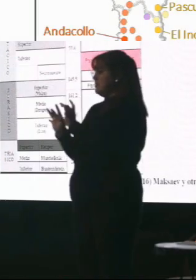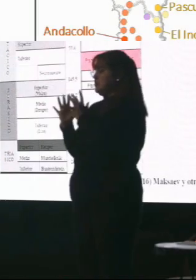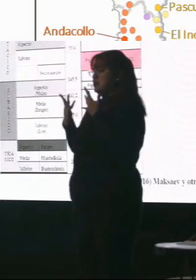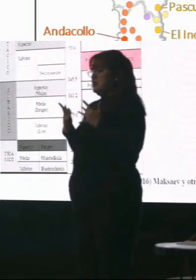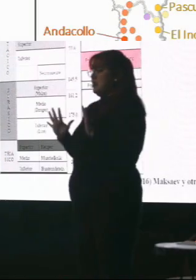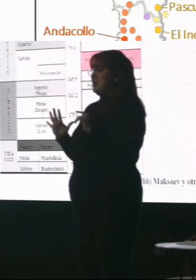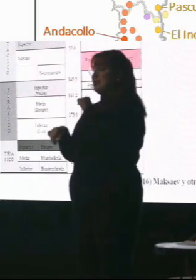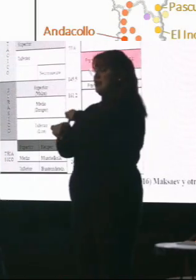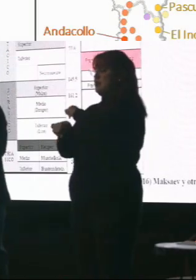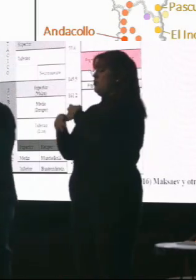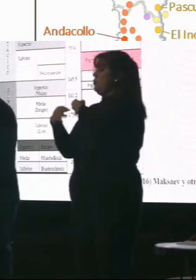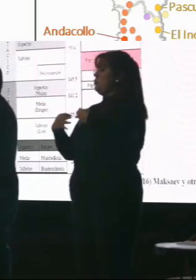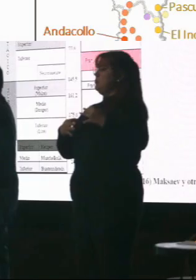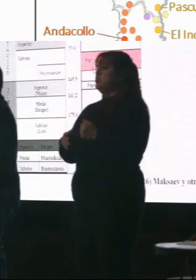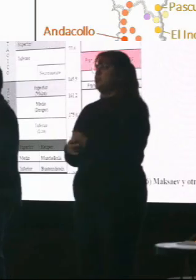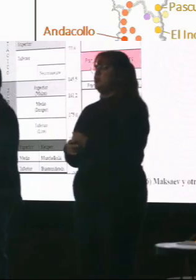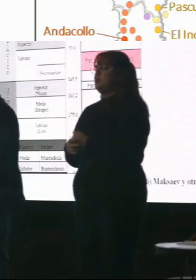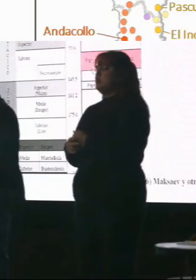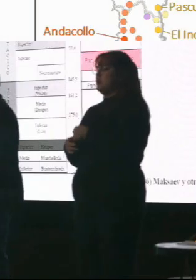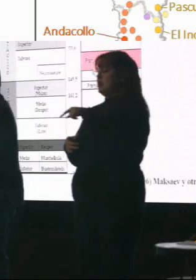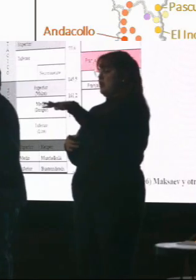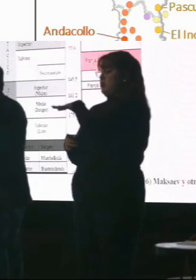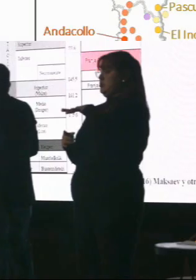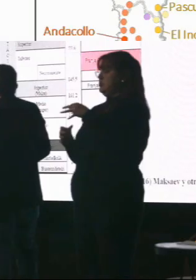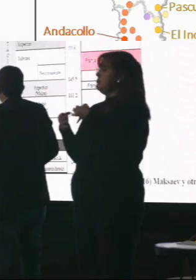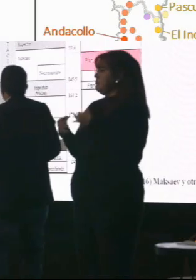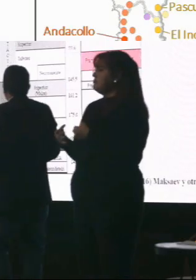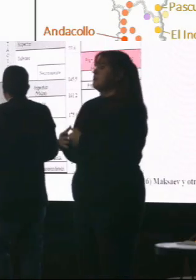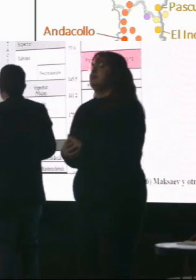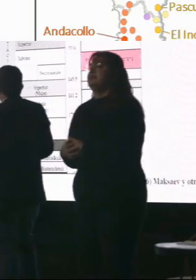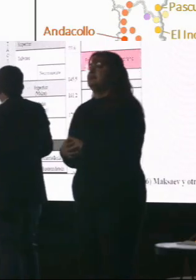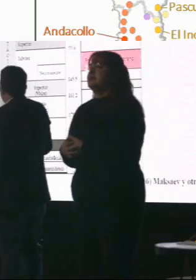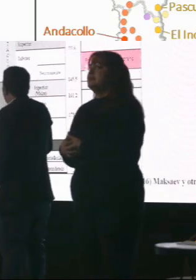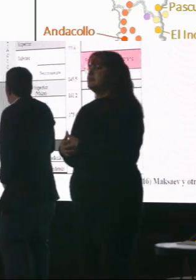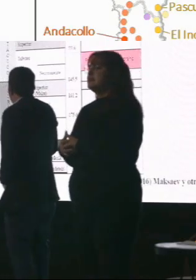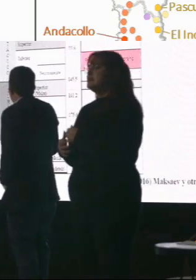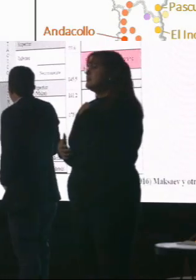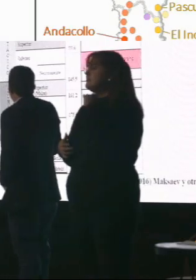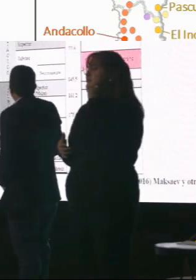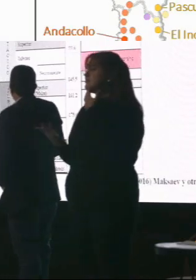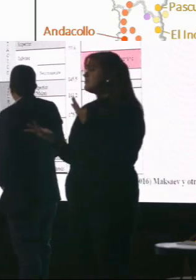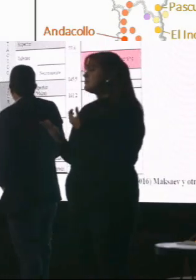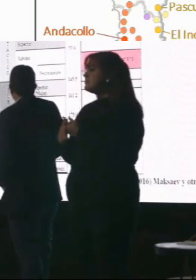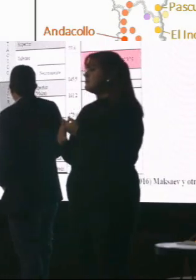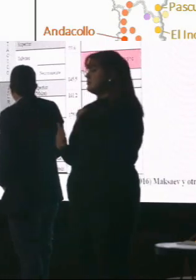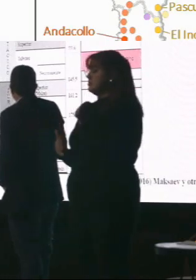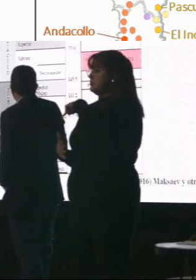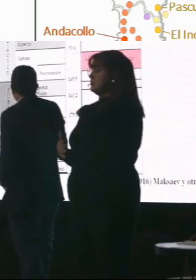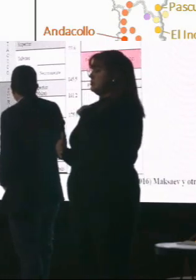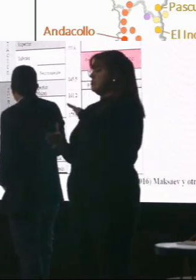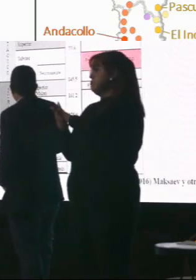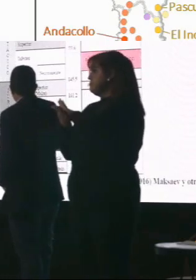tiempo específico, bajo unas condiciones específicas. Entonces, ¿qué quiere decir? Que si nosotros nos vamos hacia